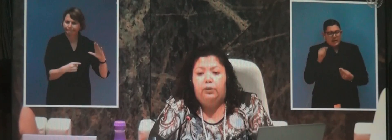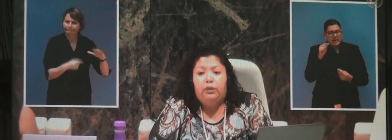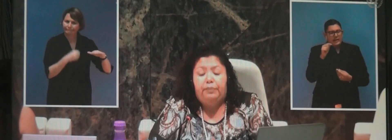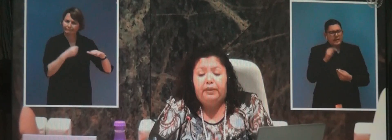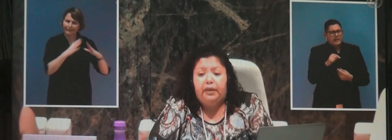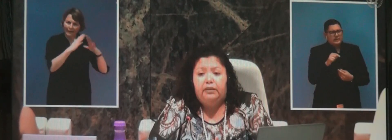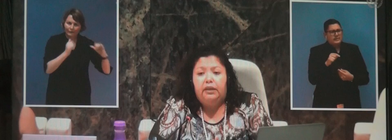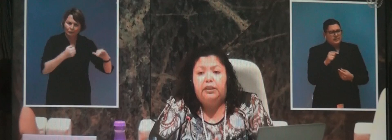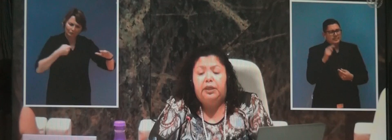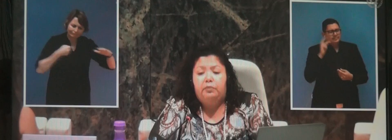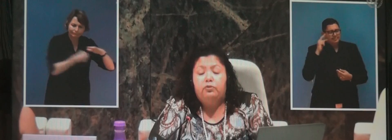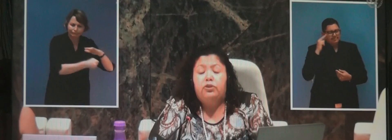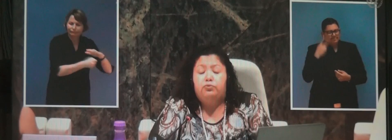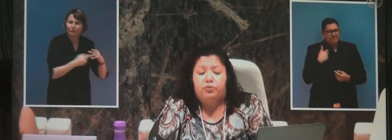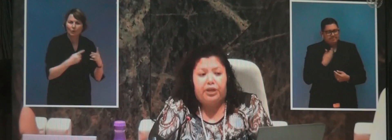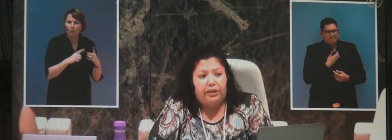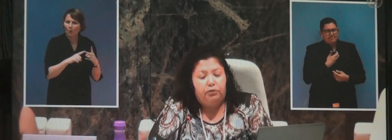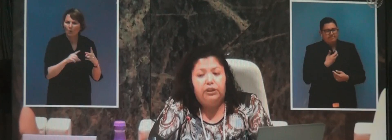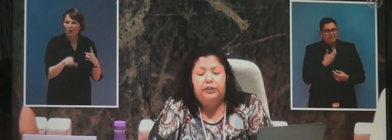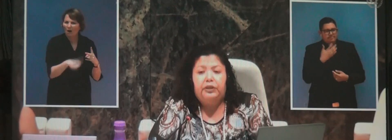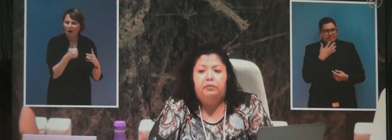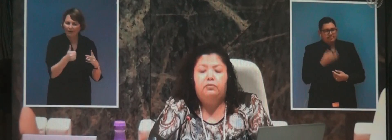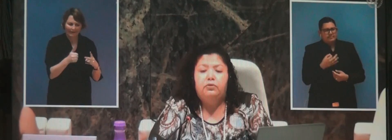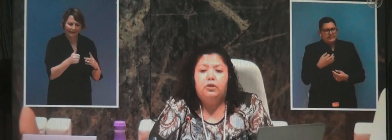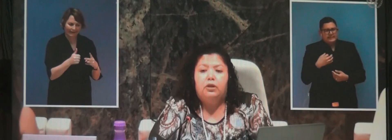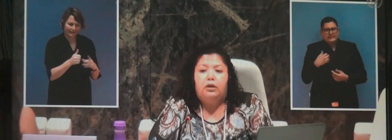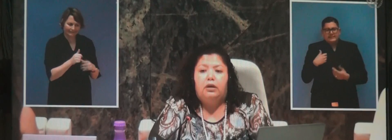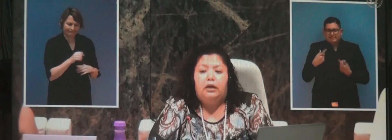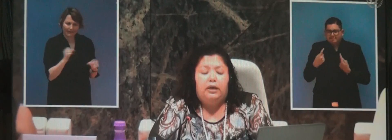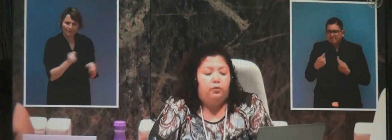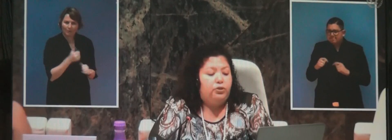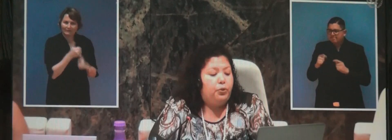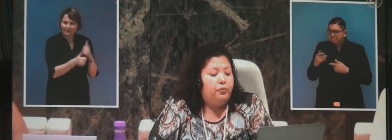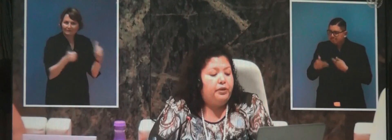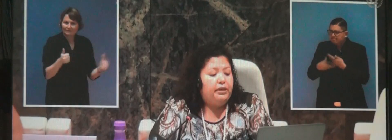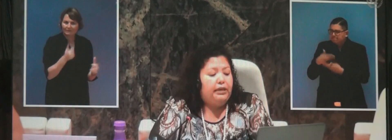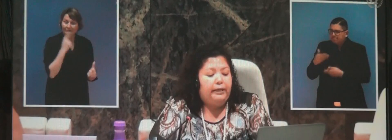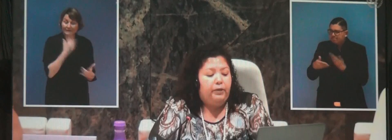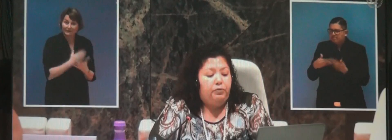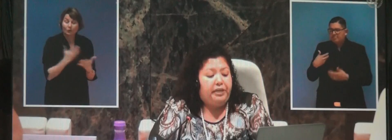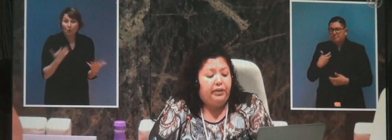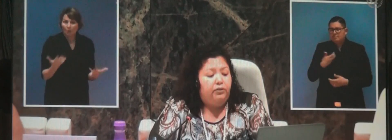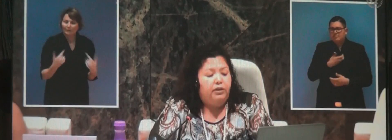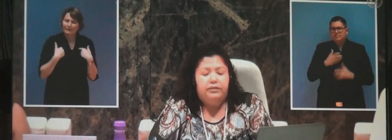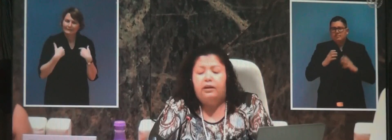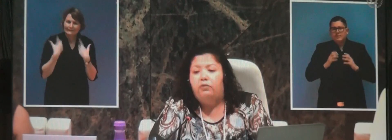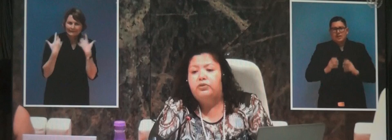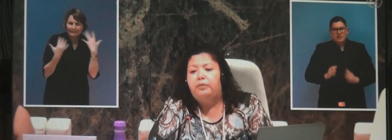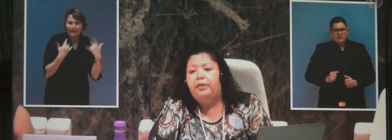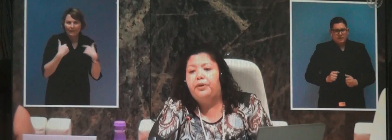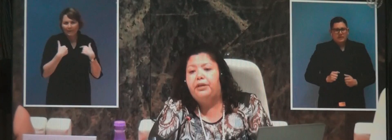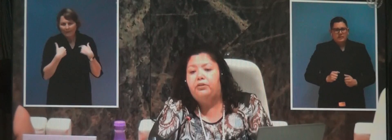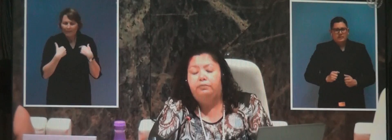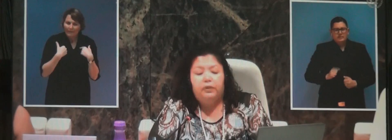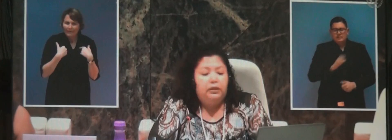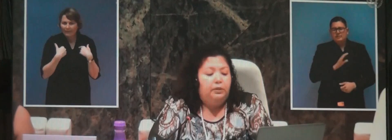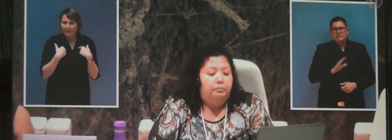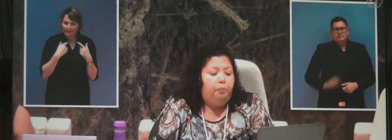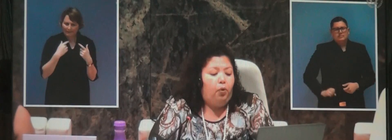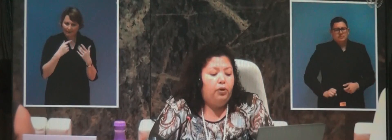una deuda pendiente que tenemos, es un reto que tenemos en el gobierno del Estado